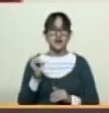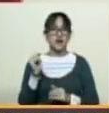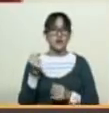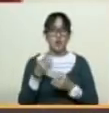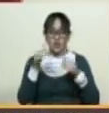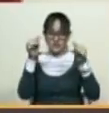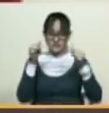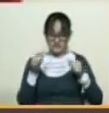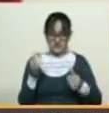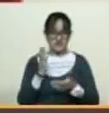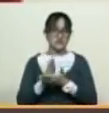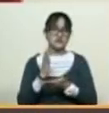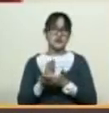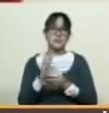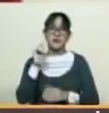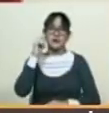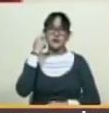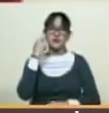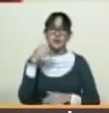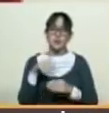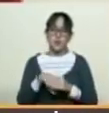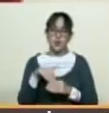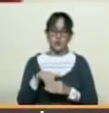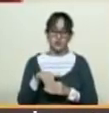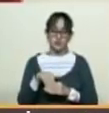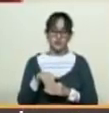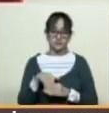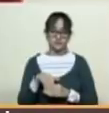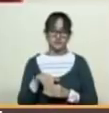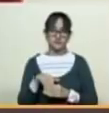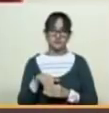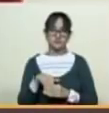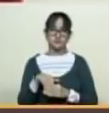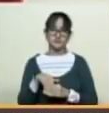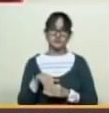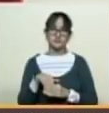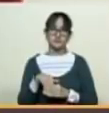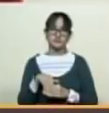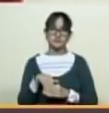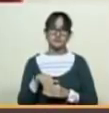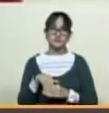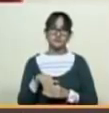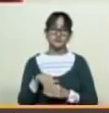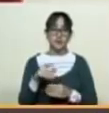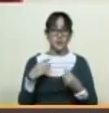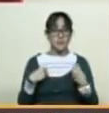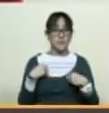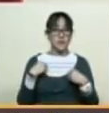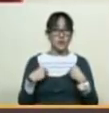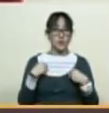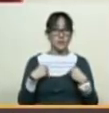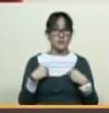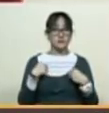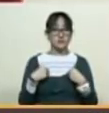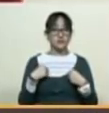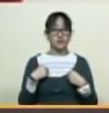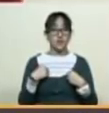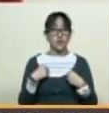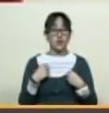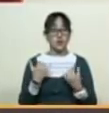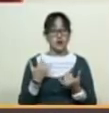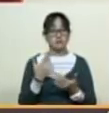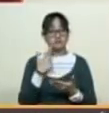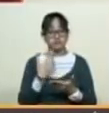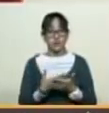todos los afiches siempre recordando lo que es el voto asistido, pero como es una preocupación que ha vuelto a ser